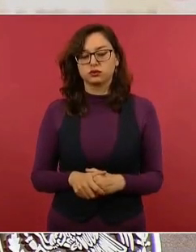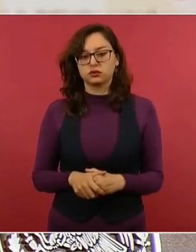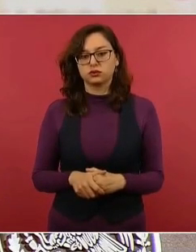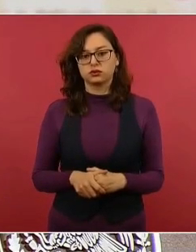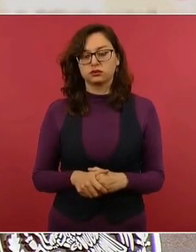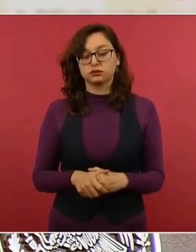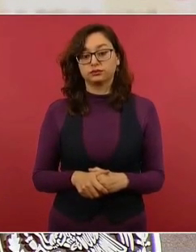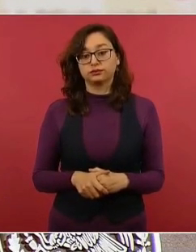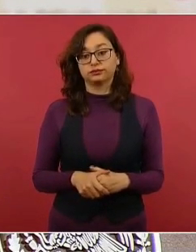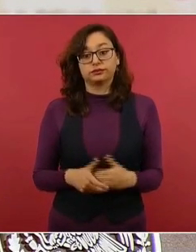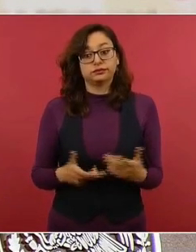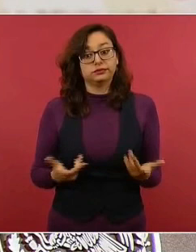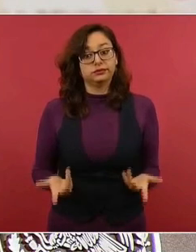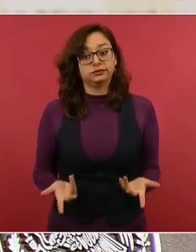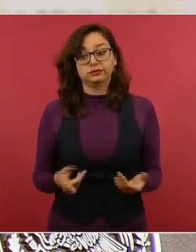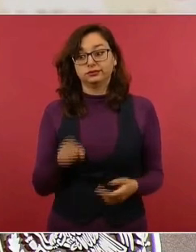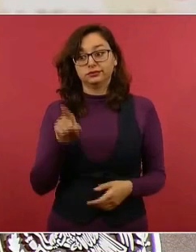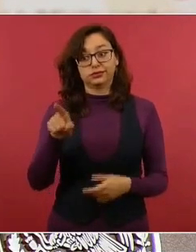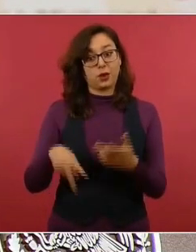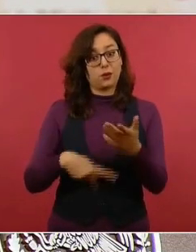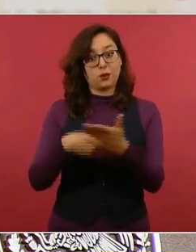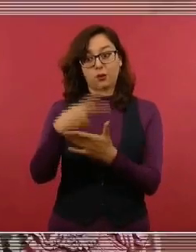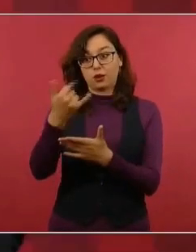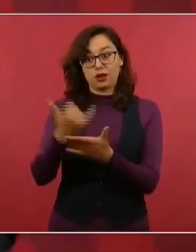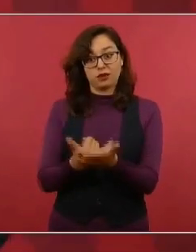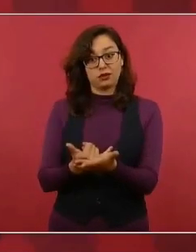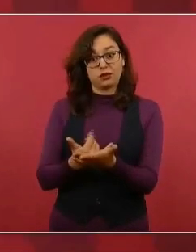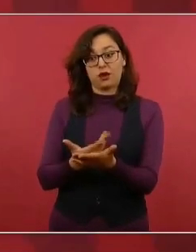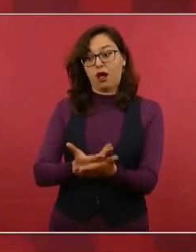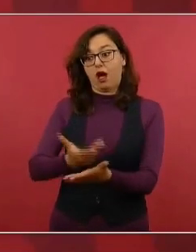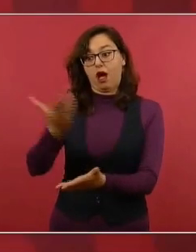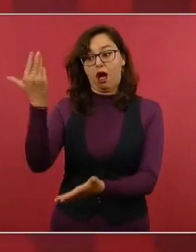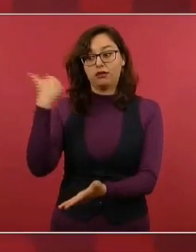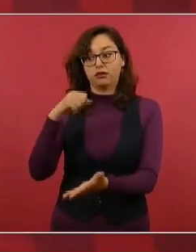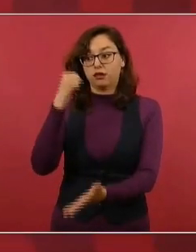No debió autorizarse,